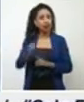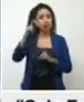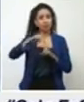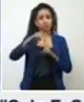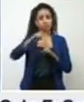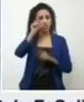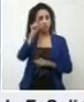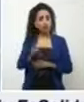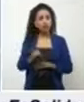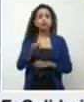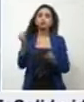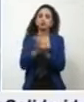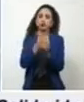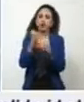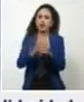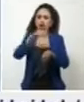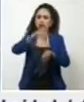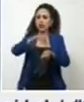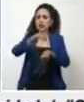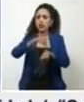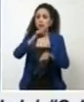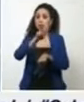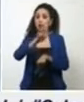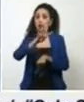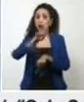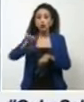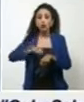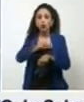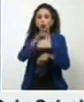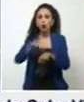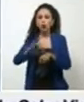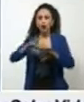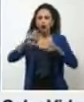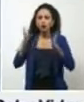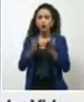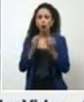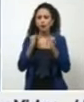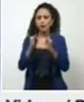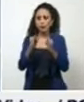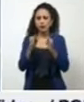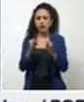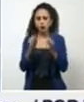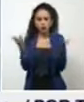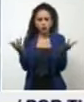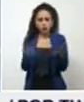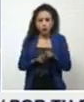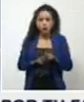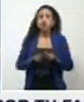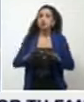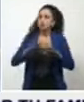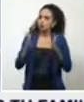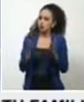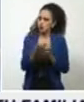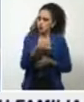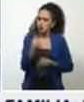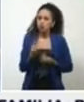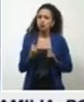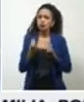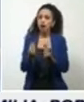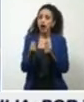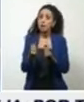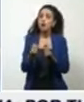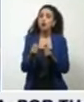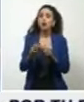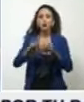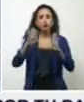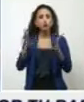que trabaja las 24 horas, que procesa toda la información que nosotros brindamos y otras más.